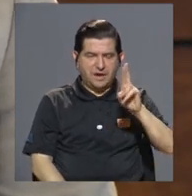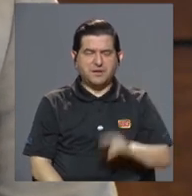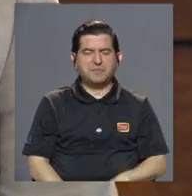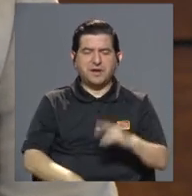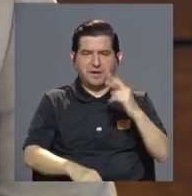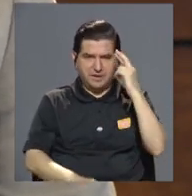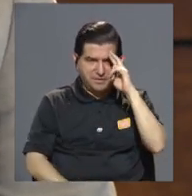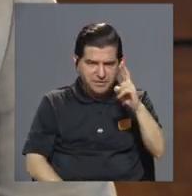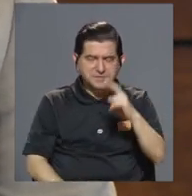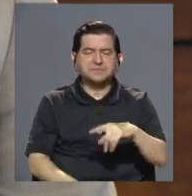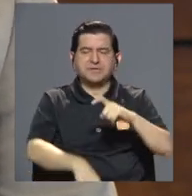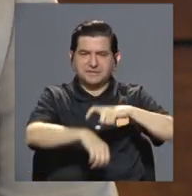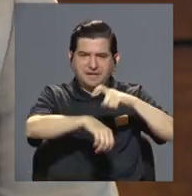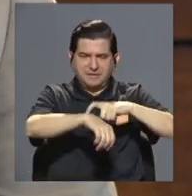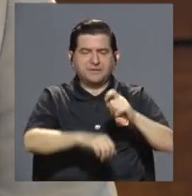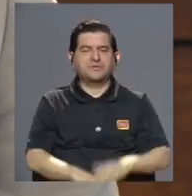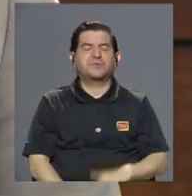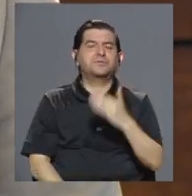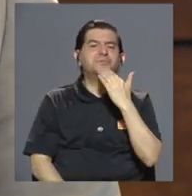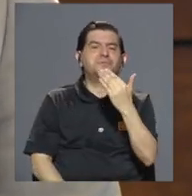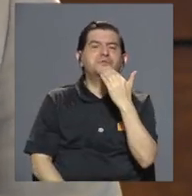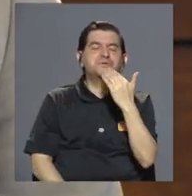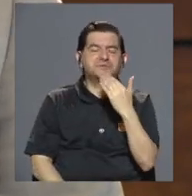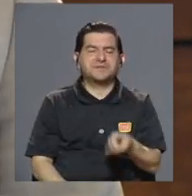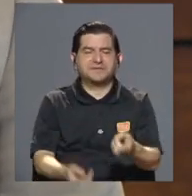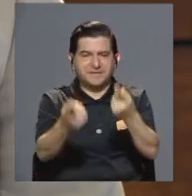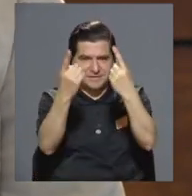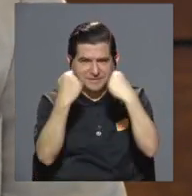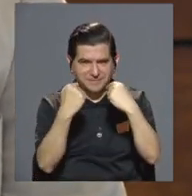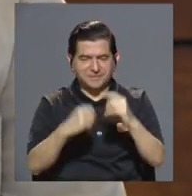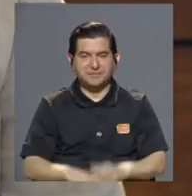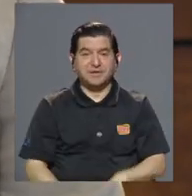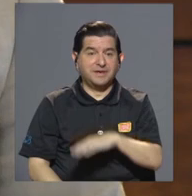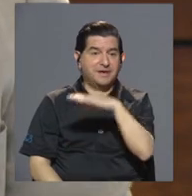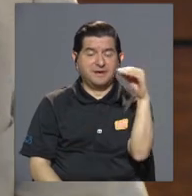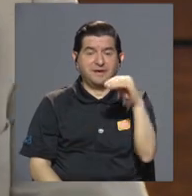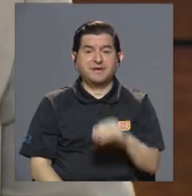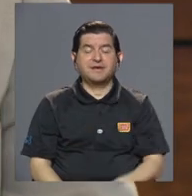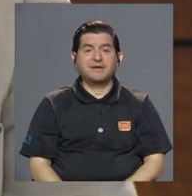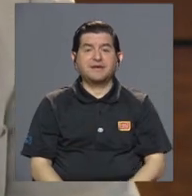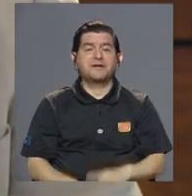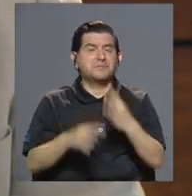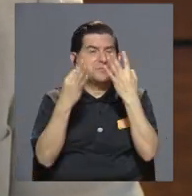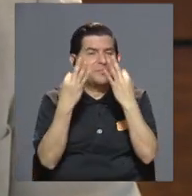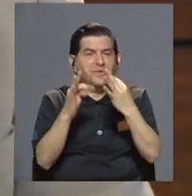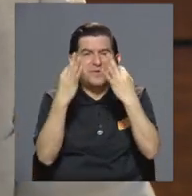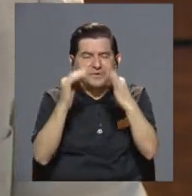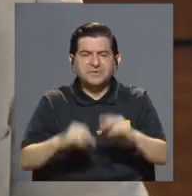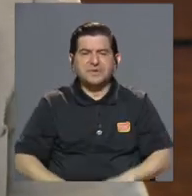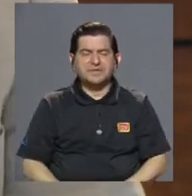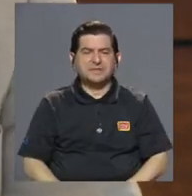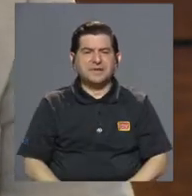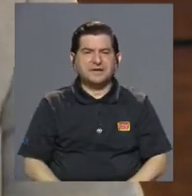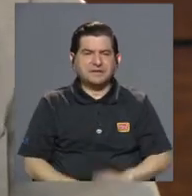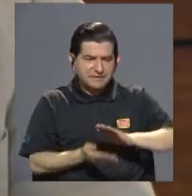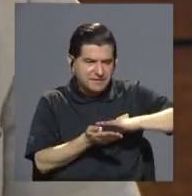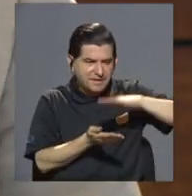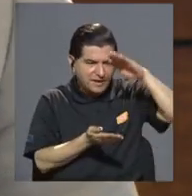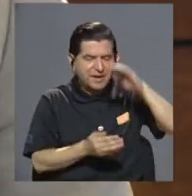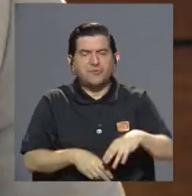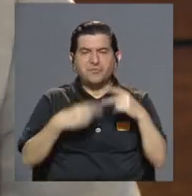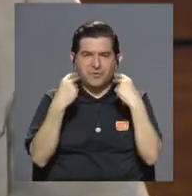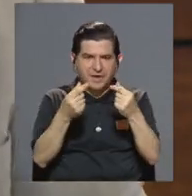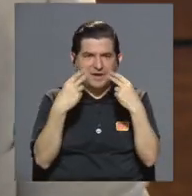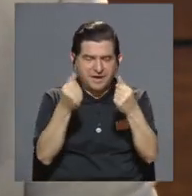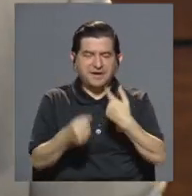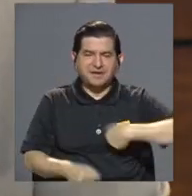ritmos, déjeme decirle que le agradezco mucho que haya estado con nosotros y sobre todo por haber hecho un esfuerzo para tratar de acumular ese ritmo veloz